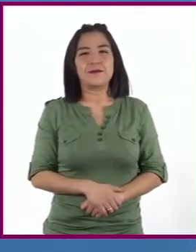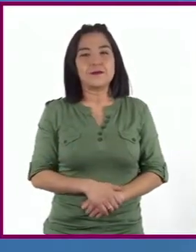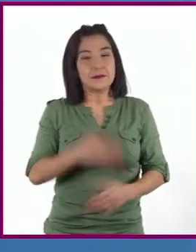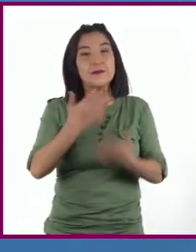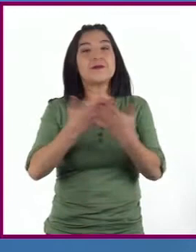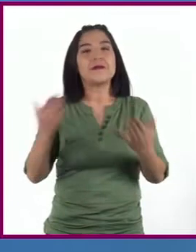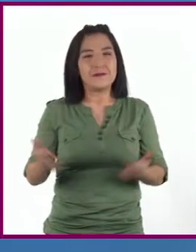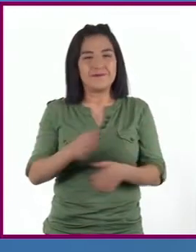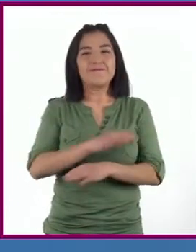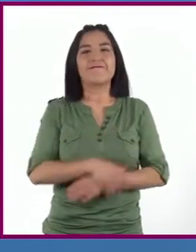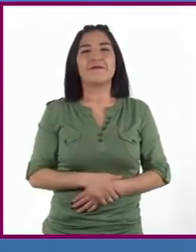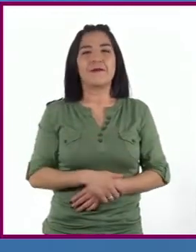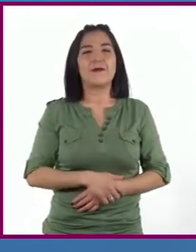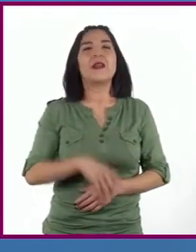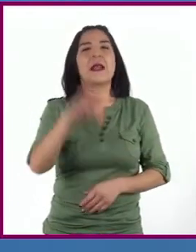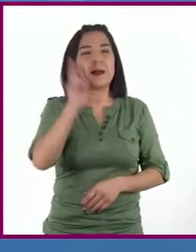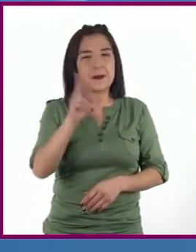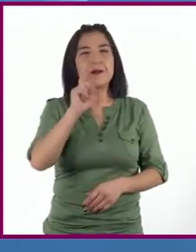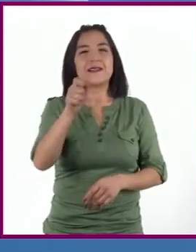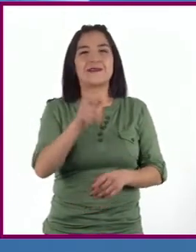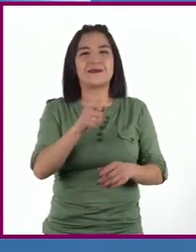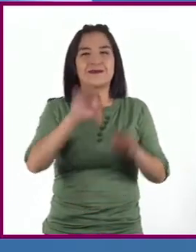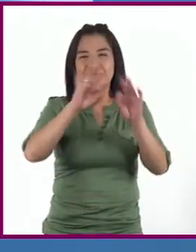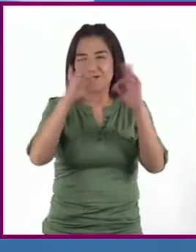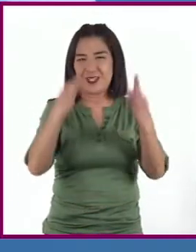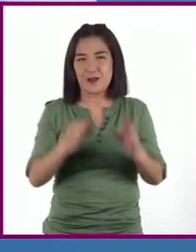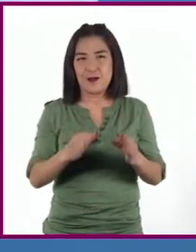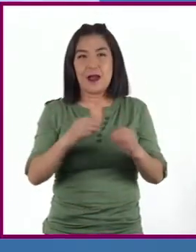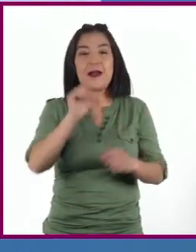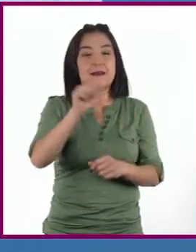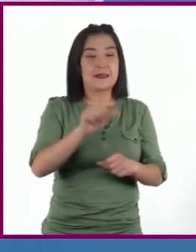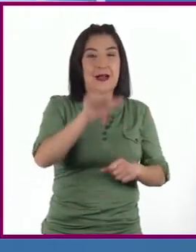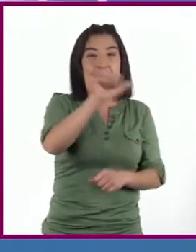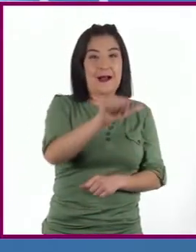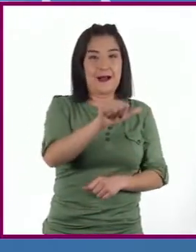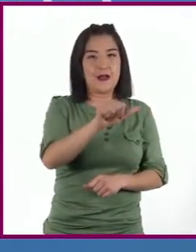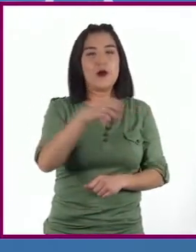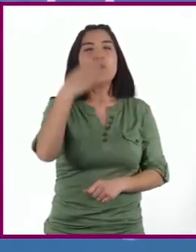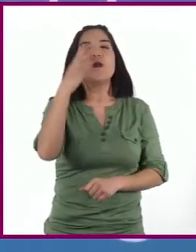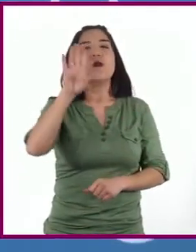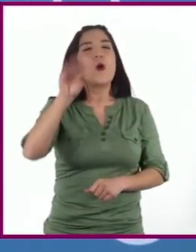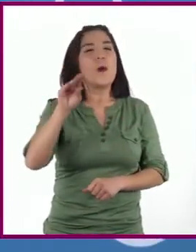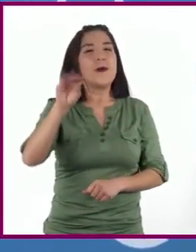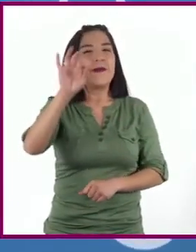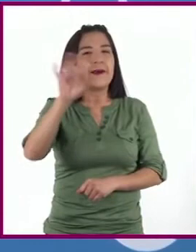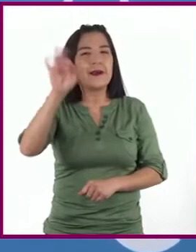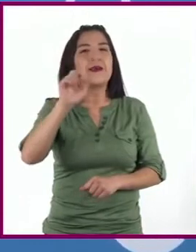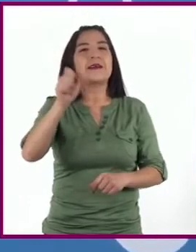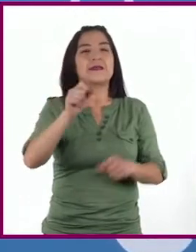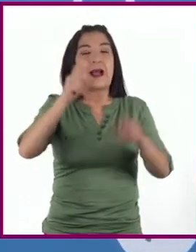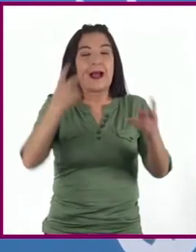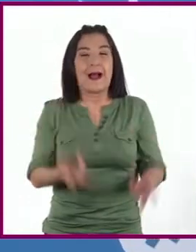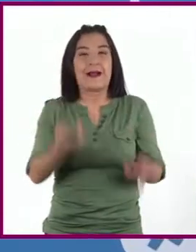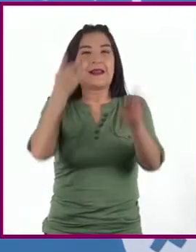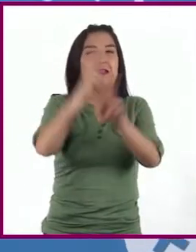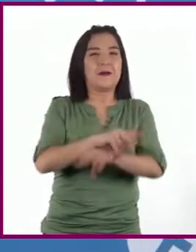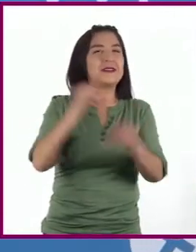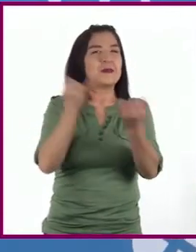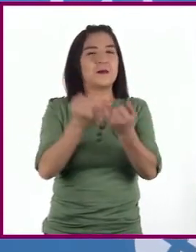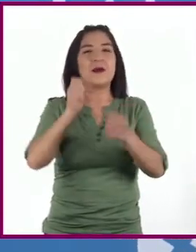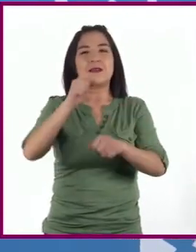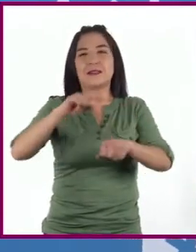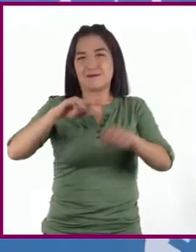Ahora bien, vamos a rotar la figura respecto al punto A 90 grados en sentido contrario a las manecillas del